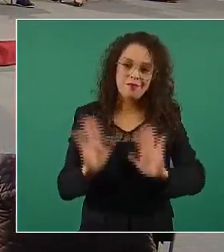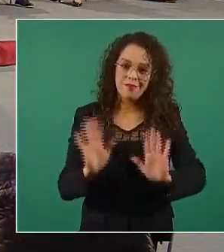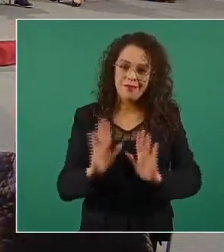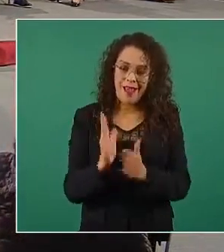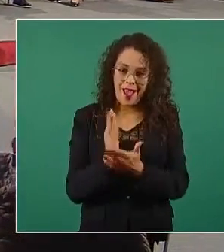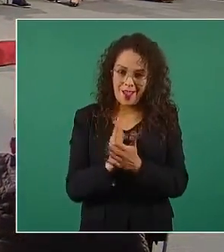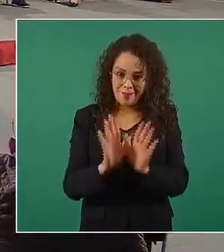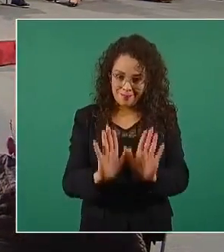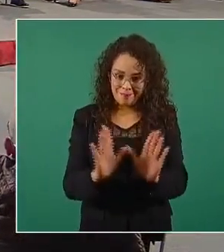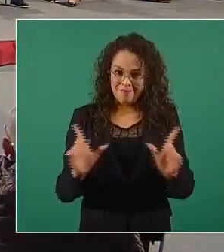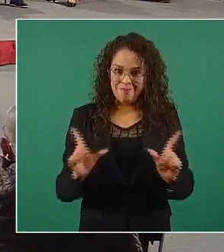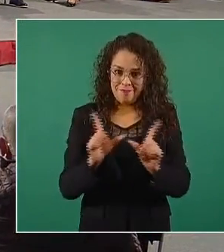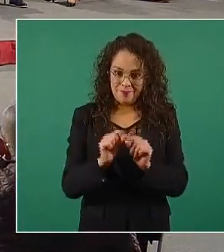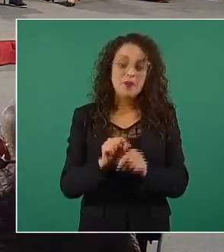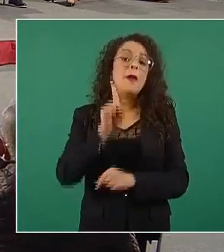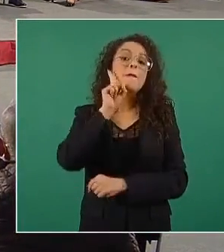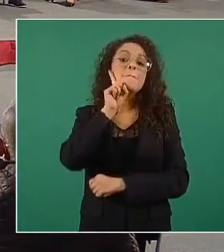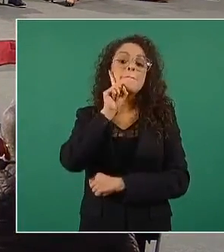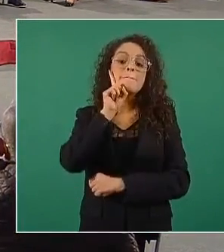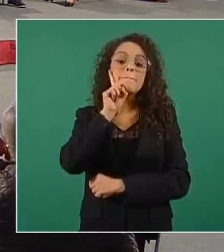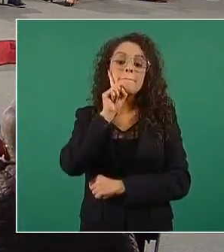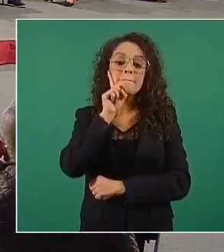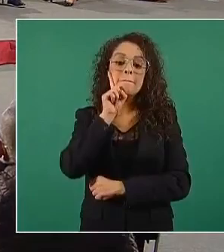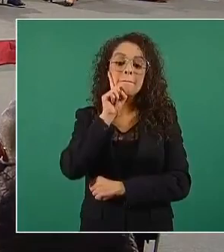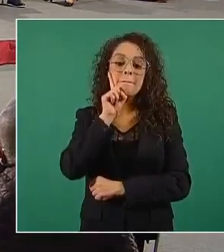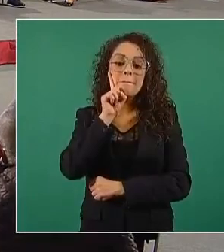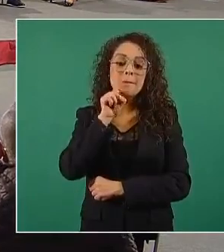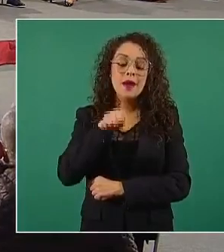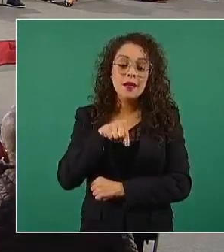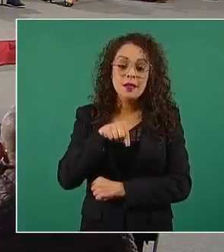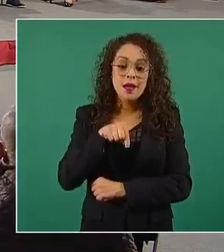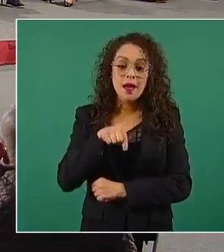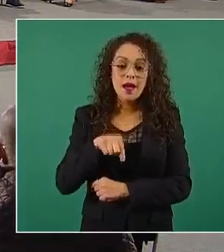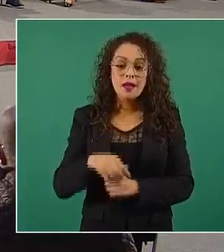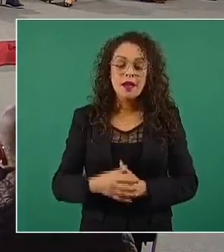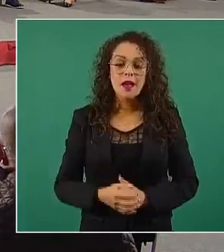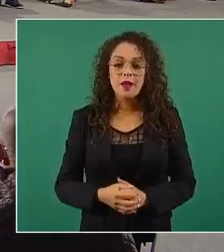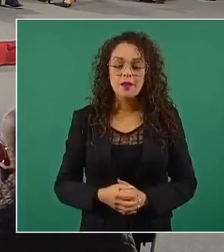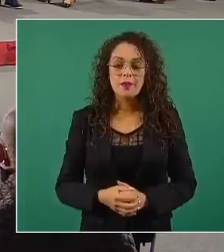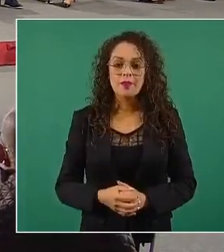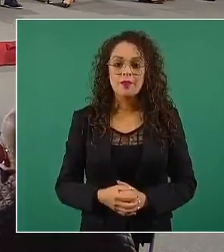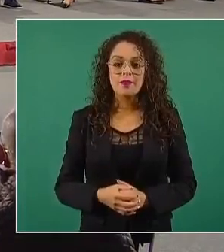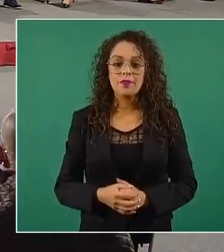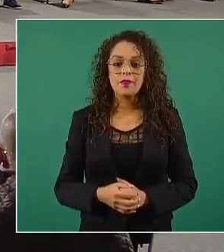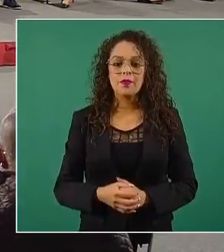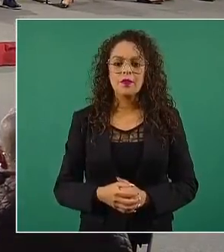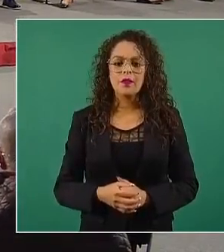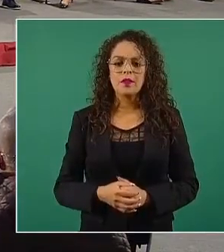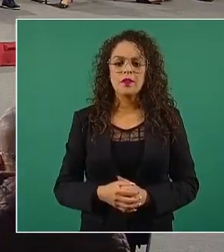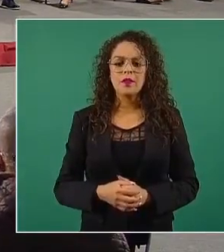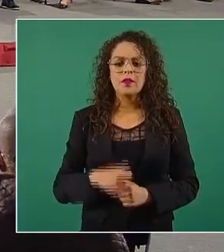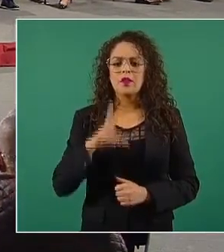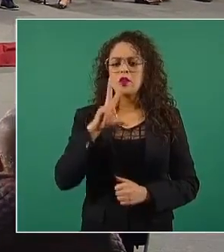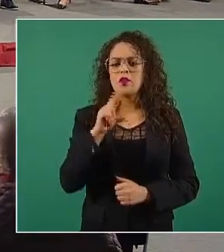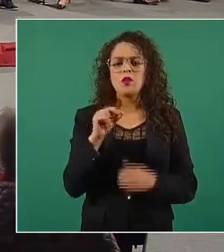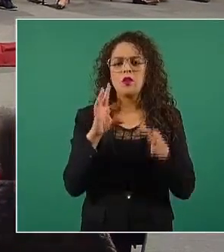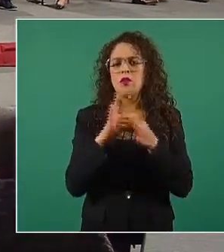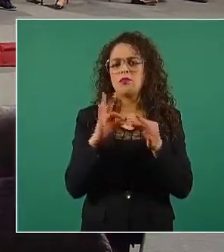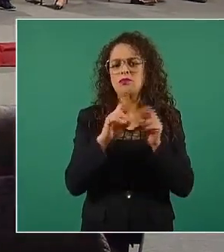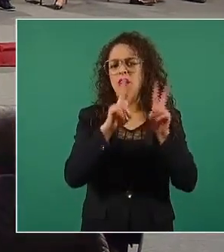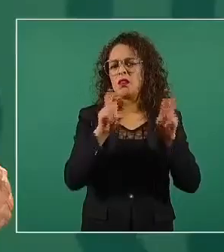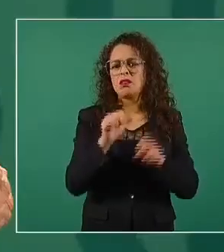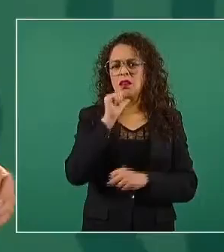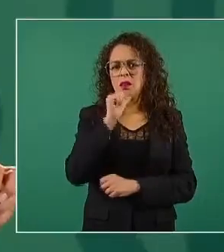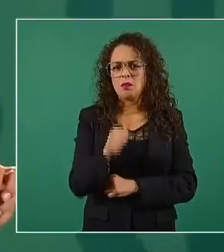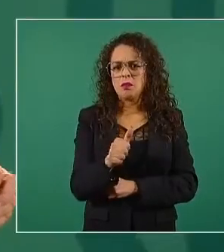Les ofrezco que mañana no hay, no proponemos nada. Ah, sí, una cosa que nos va a llevar